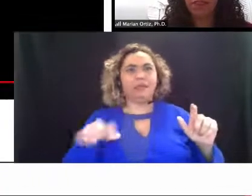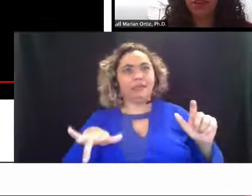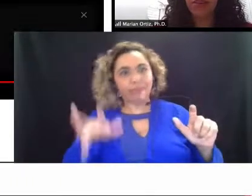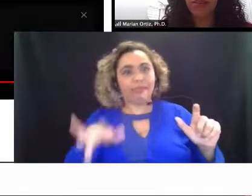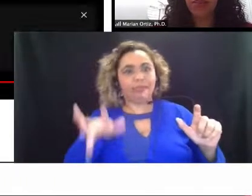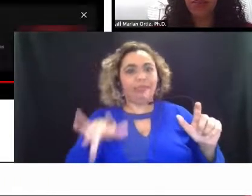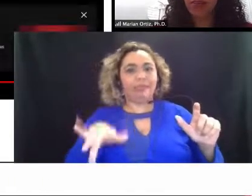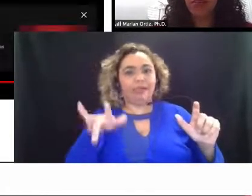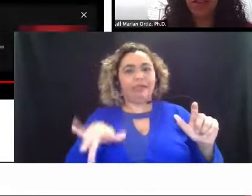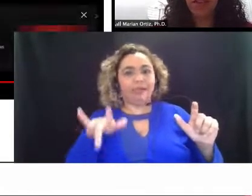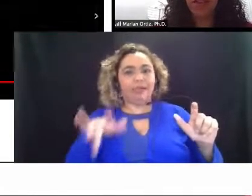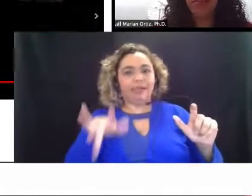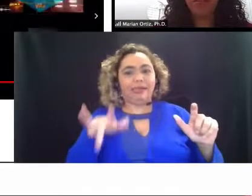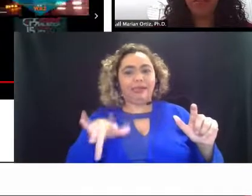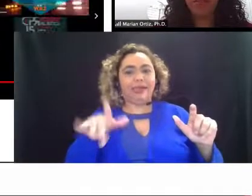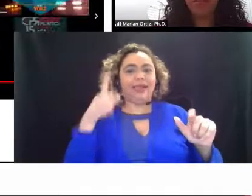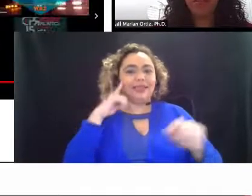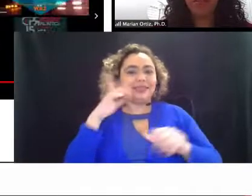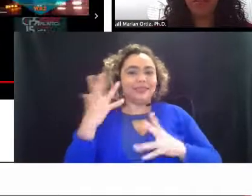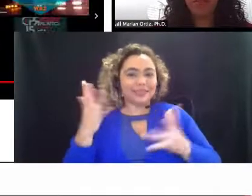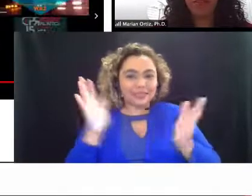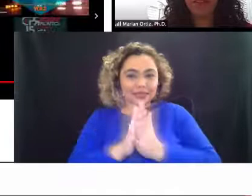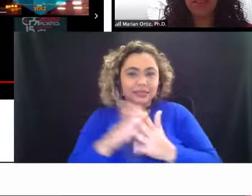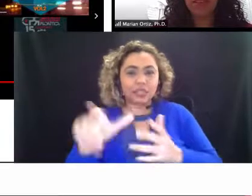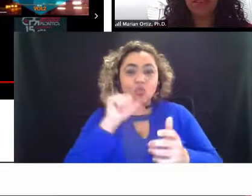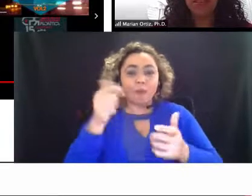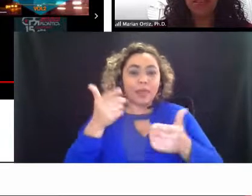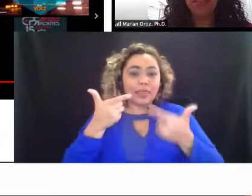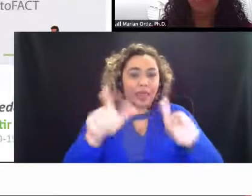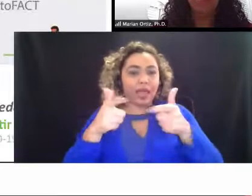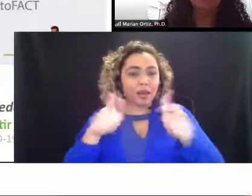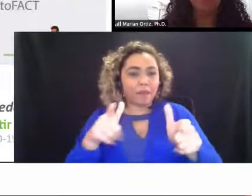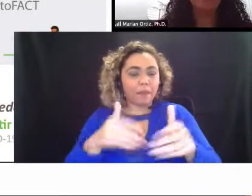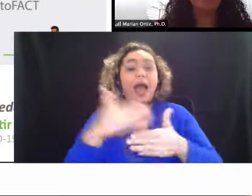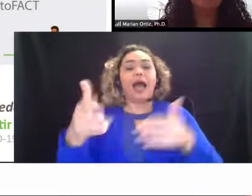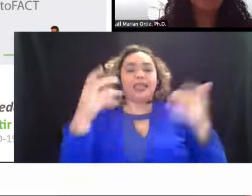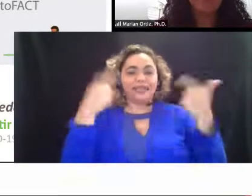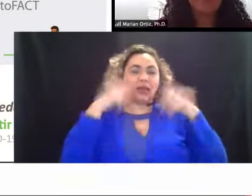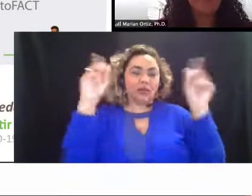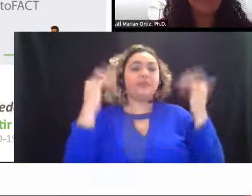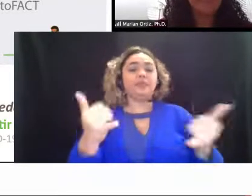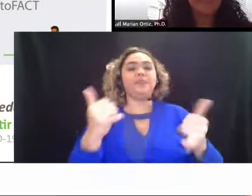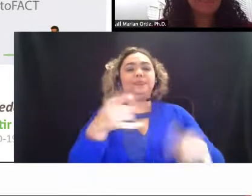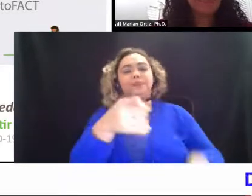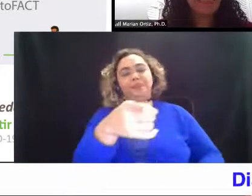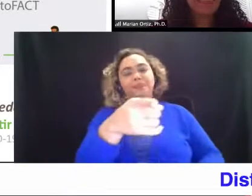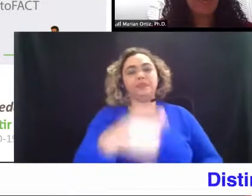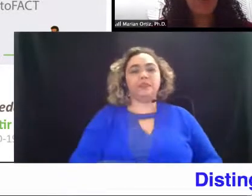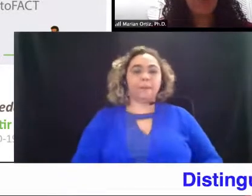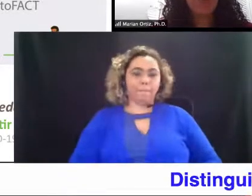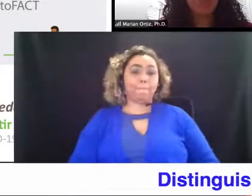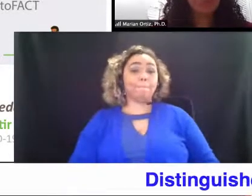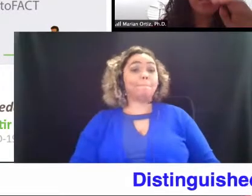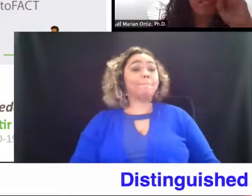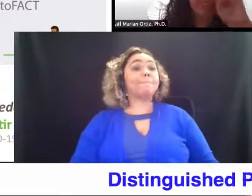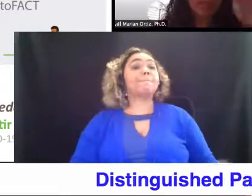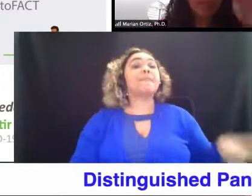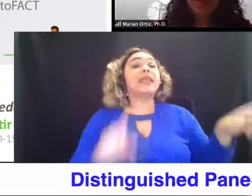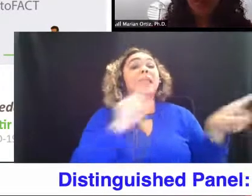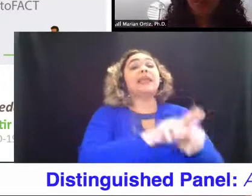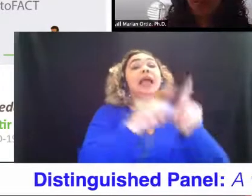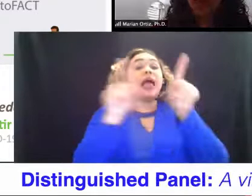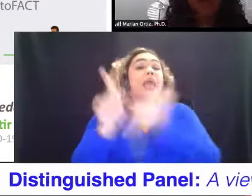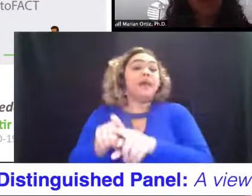creo que es el portal video, no me quiere pasar. Aquí, perdonen. Tengo entonces las